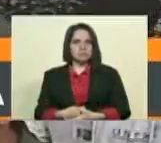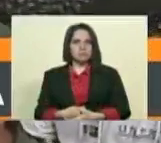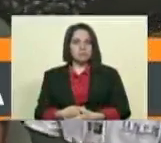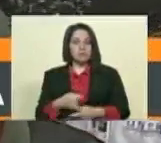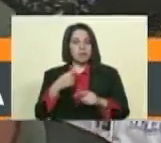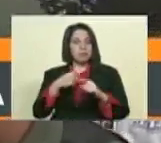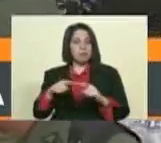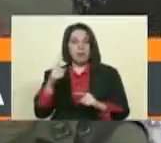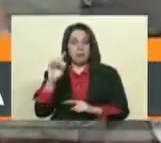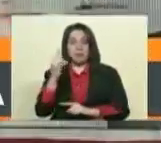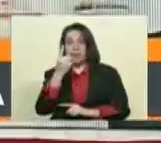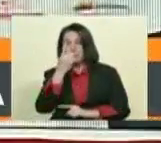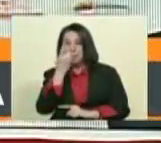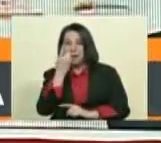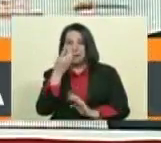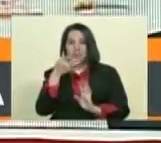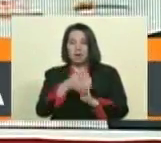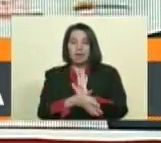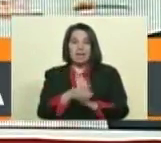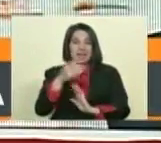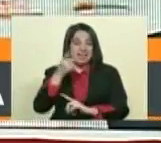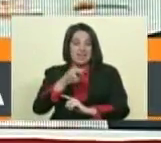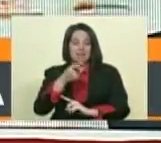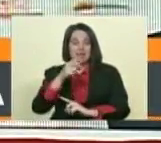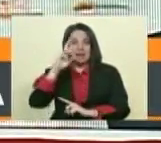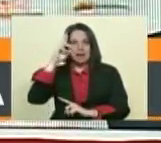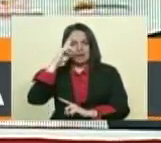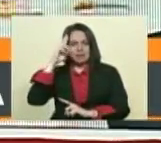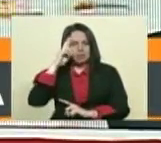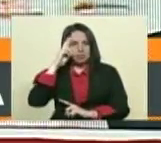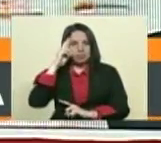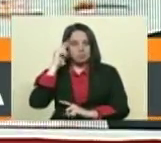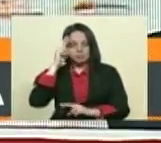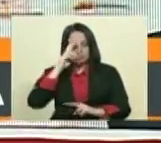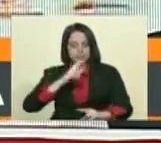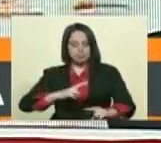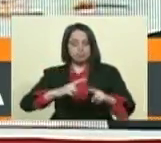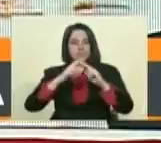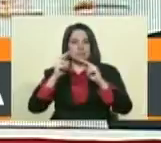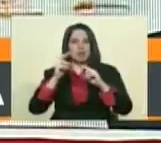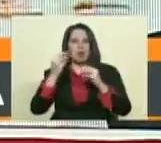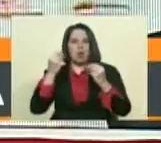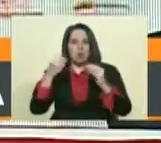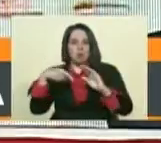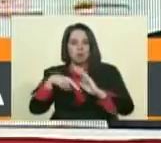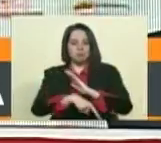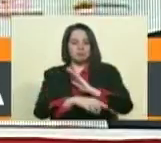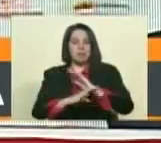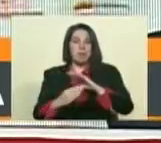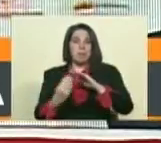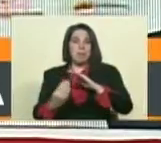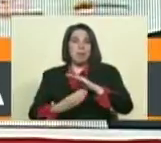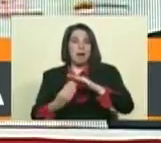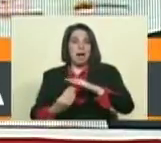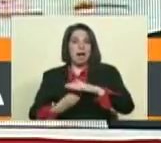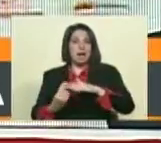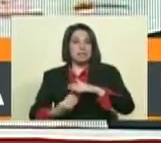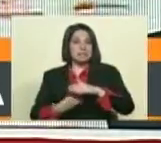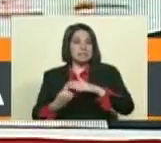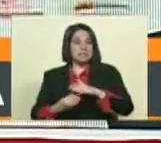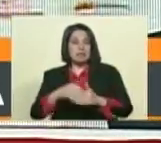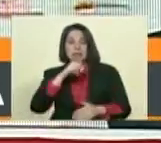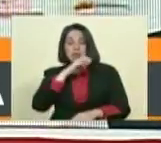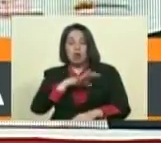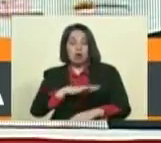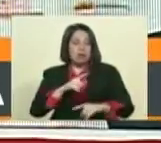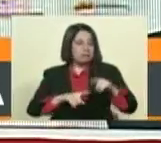Pero lo primero que tenemos que reconocer la raíz histórica y cómo se creó una situación muy difícil, muy